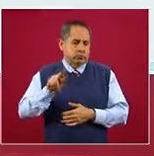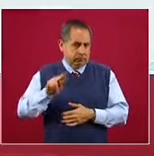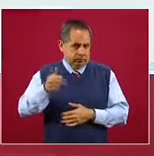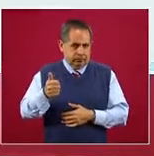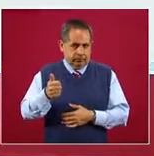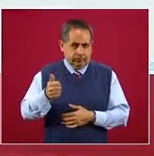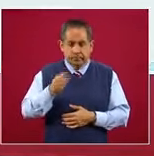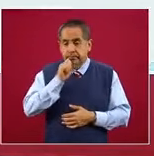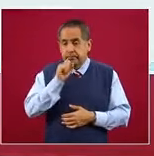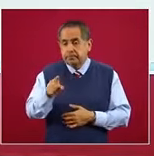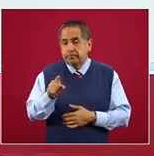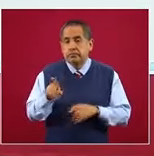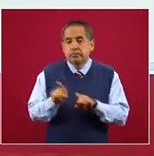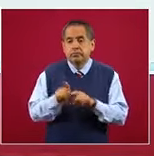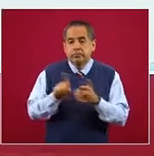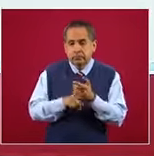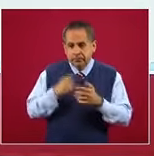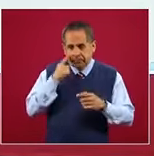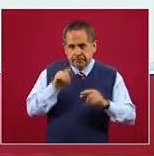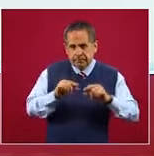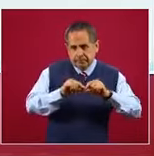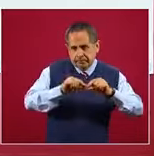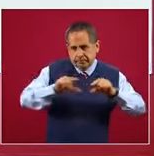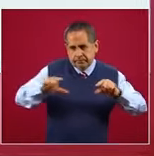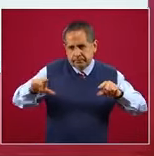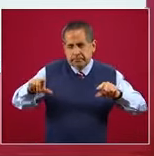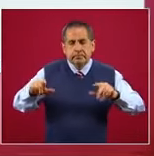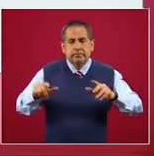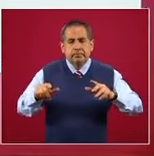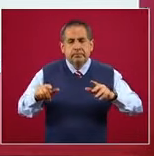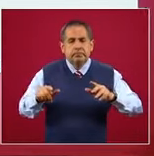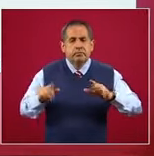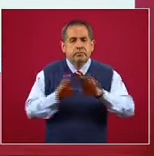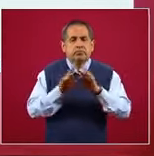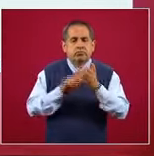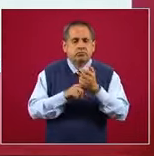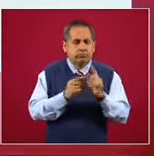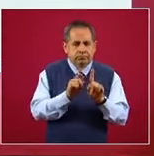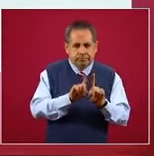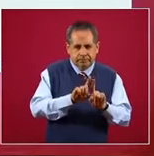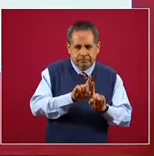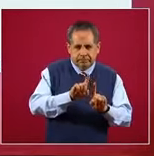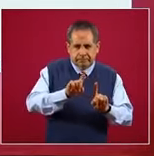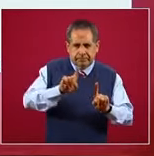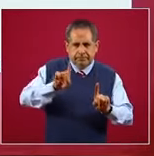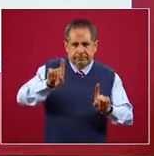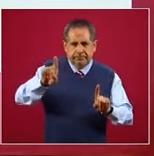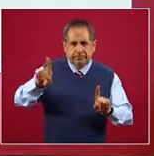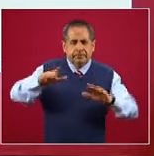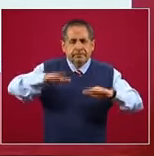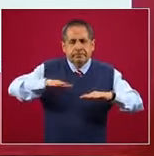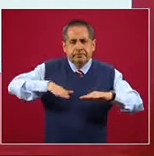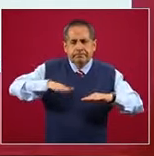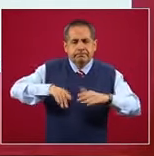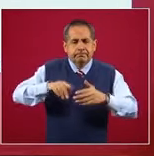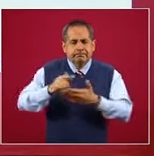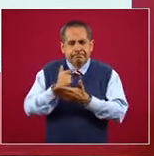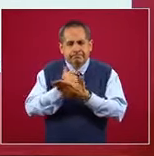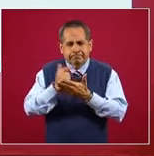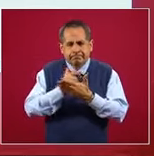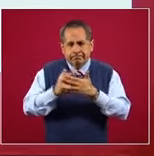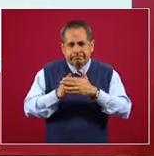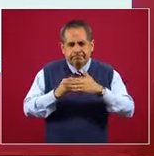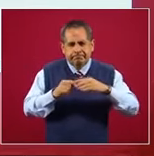311,486, pero además las podemos ver distribuidas en el mismo color, que son las barras que empiezan en la parte inferior y son las que están